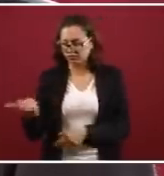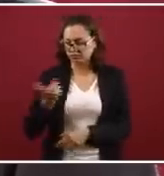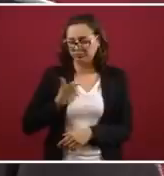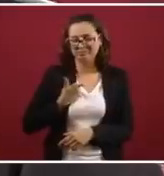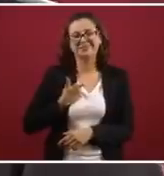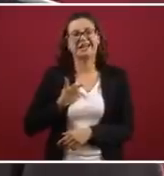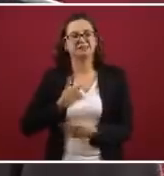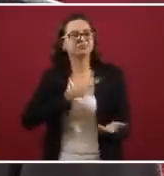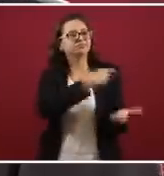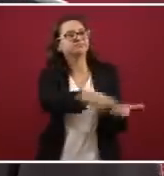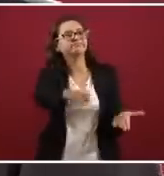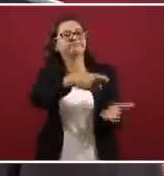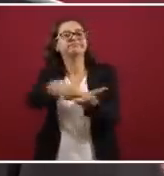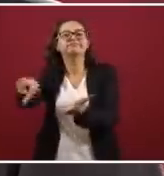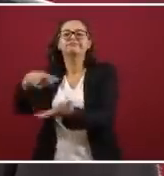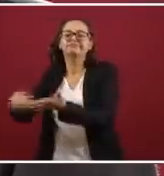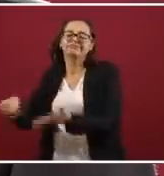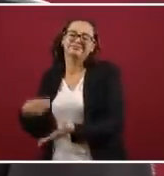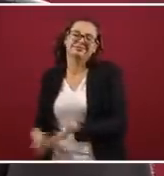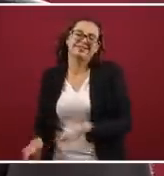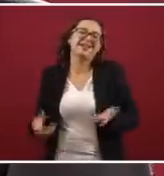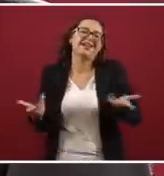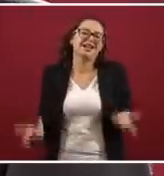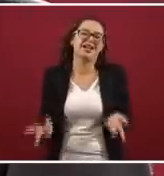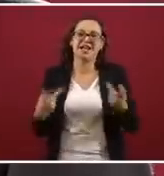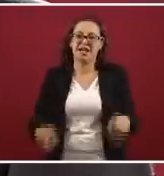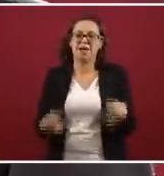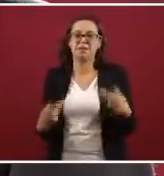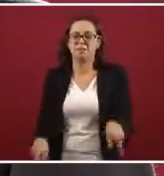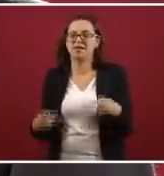más ventas, más consumo,